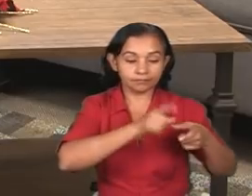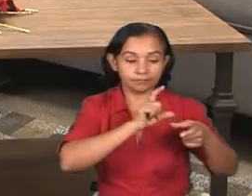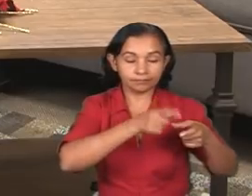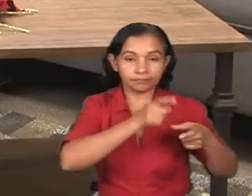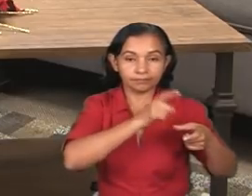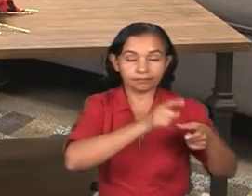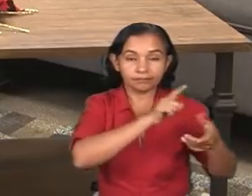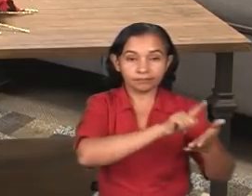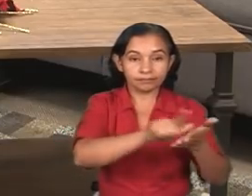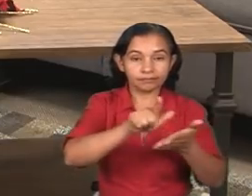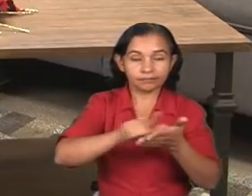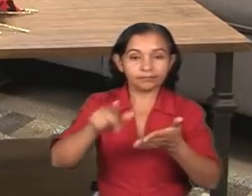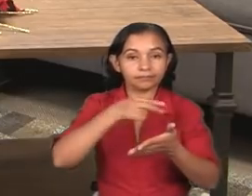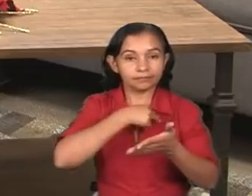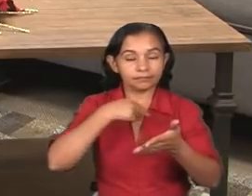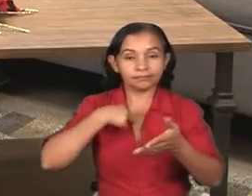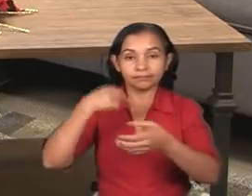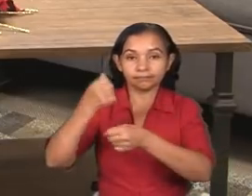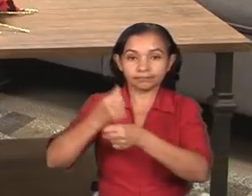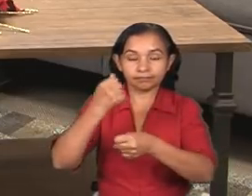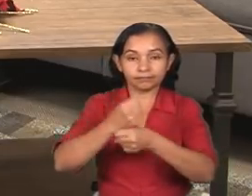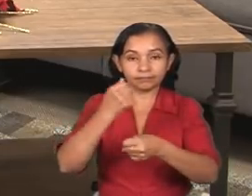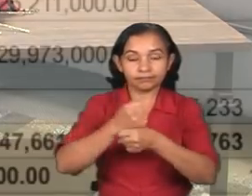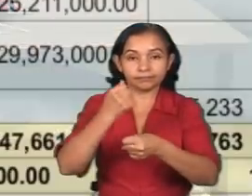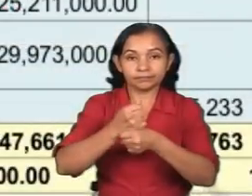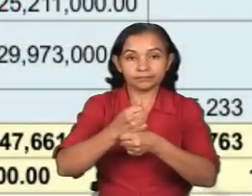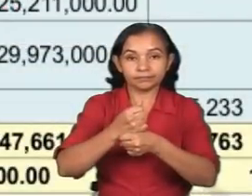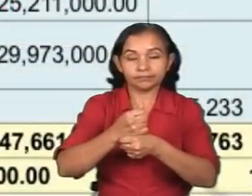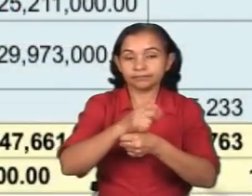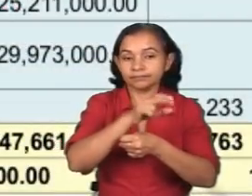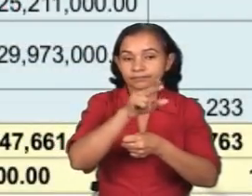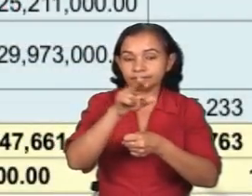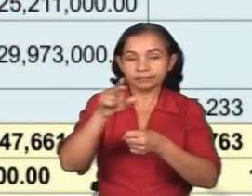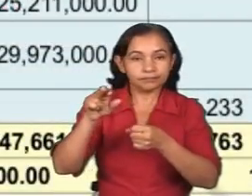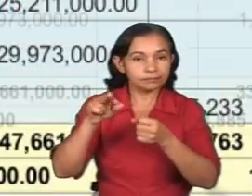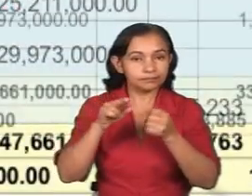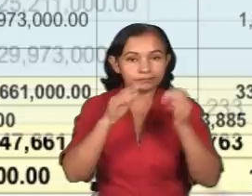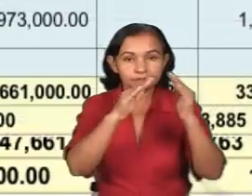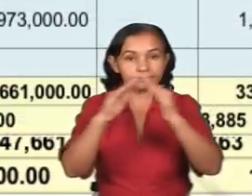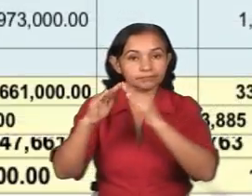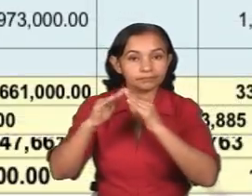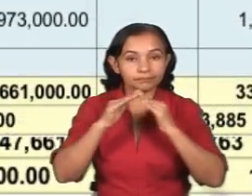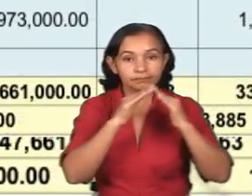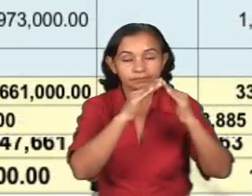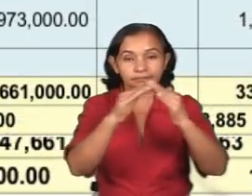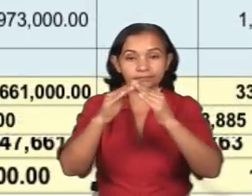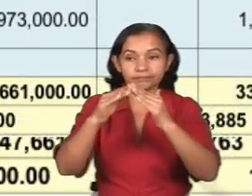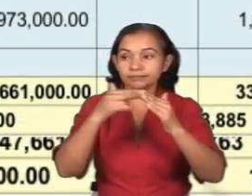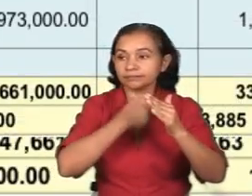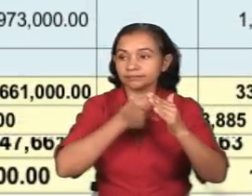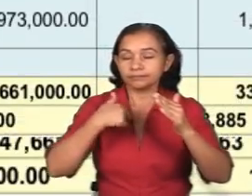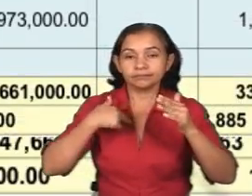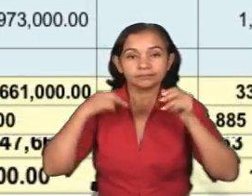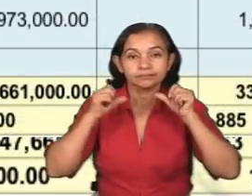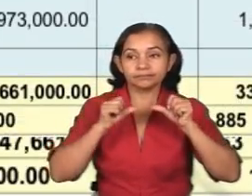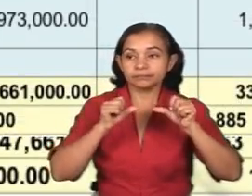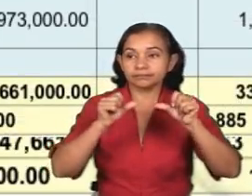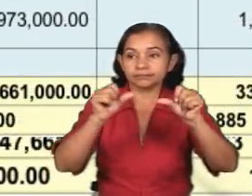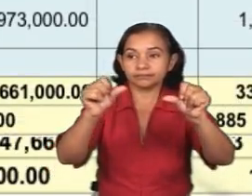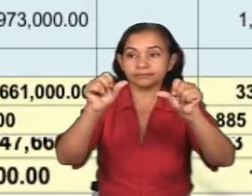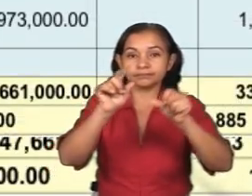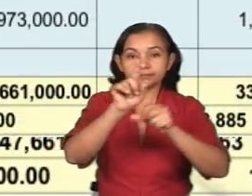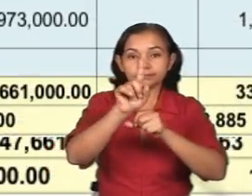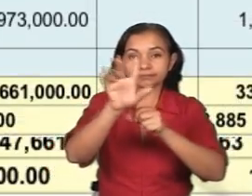que se están ejecutando ahorita, en un mismo número igual de ciudades, y vamos a continuar e iniciar